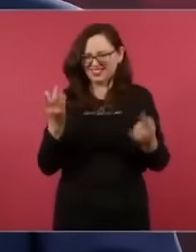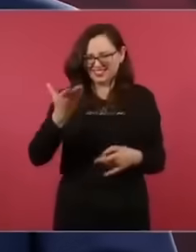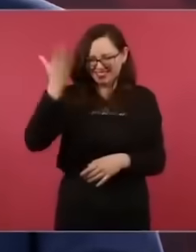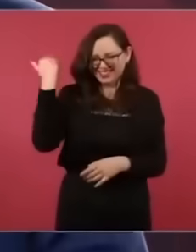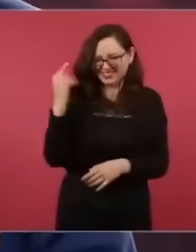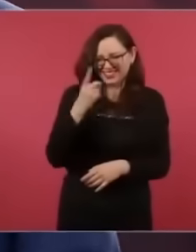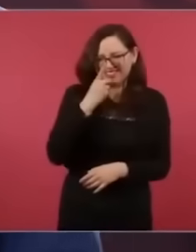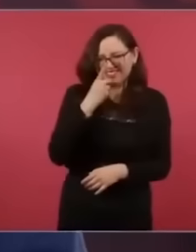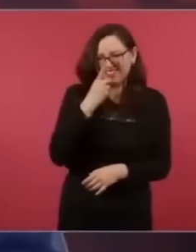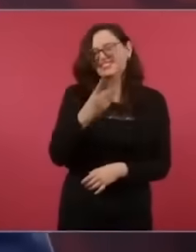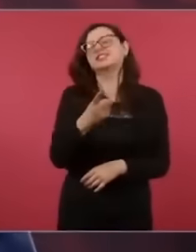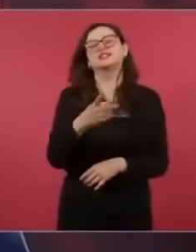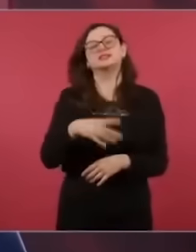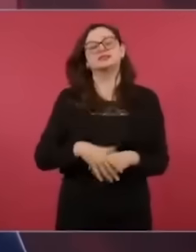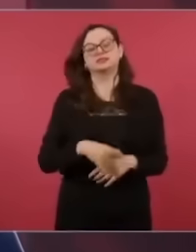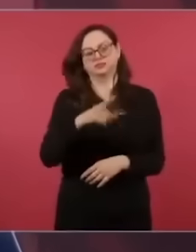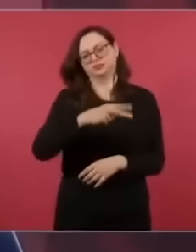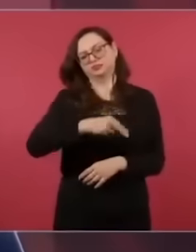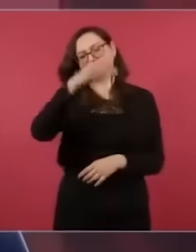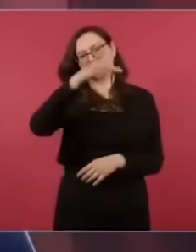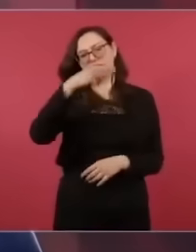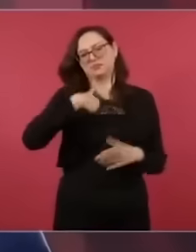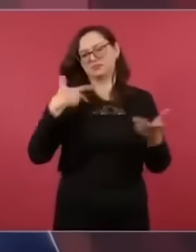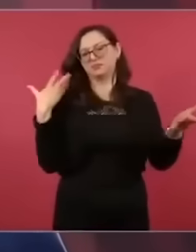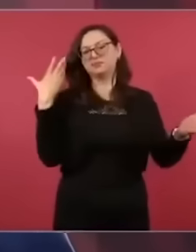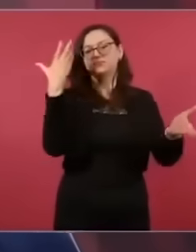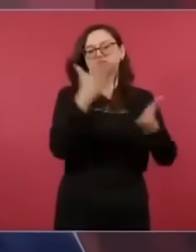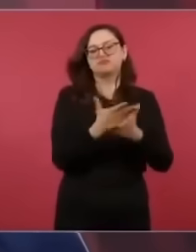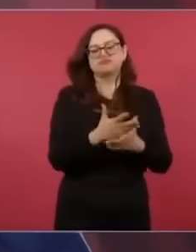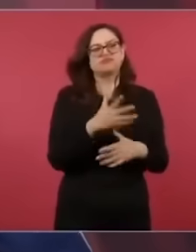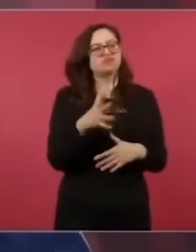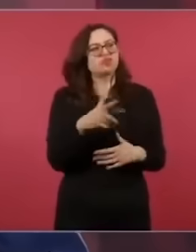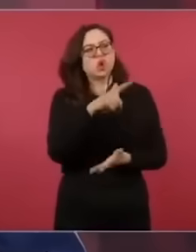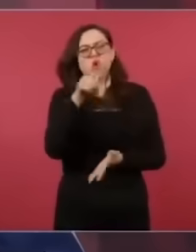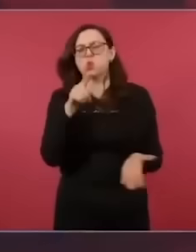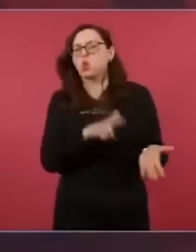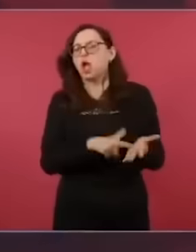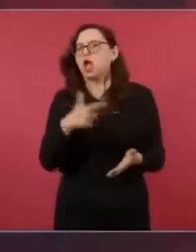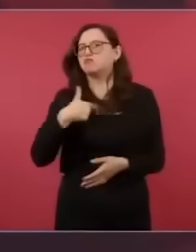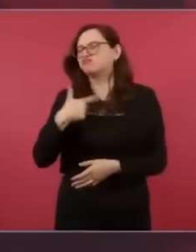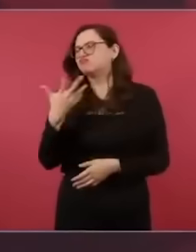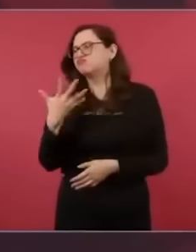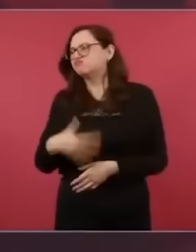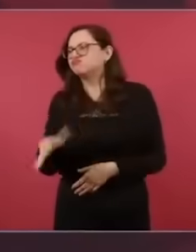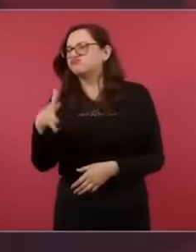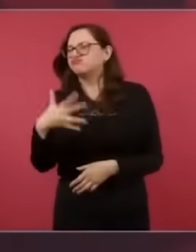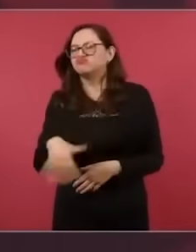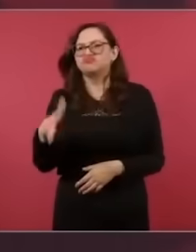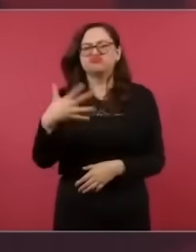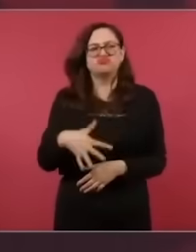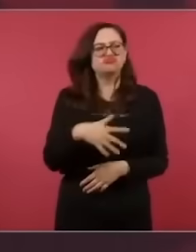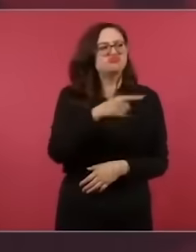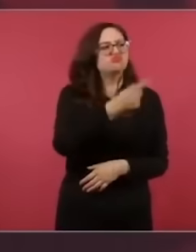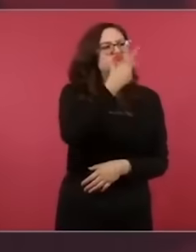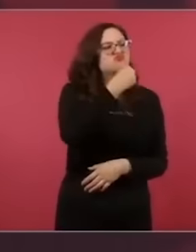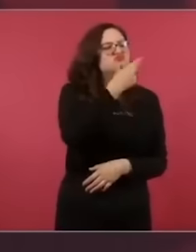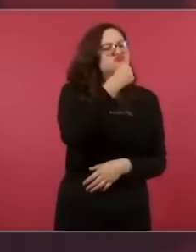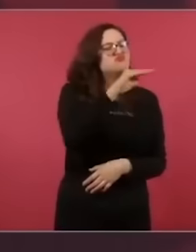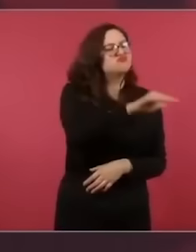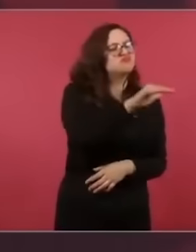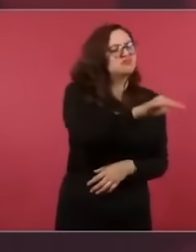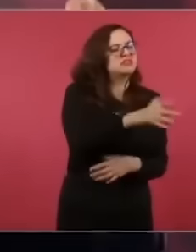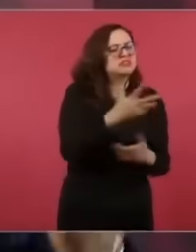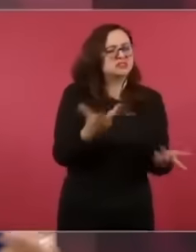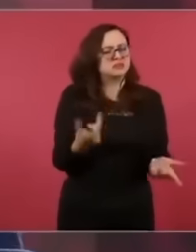Y le preguntamos en el norte a un señor, andamos buscando